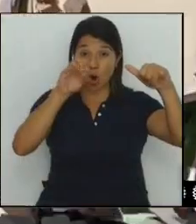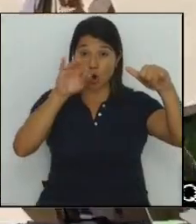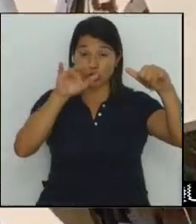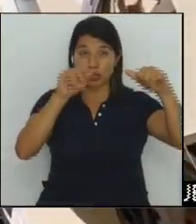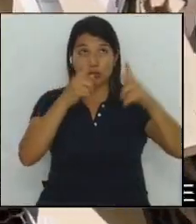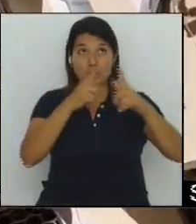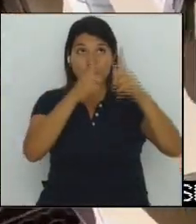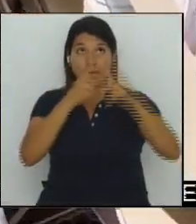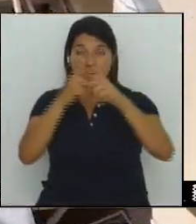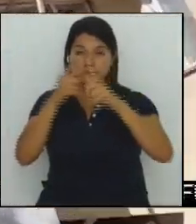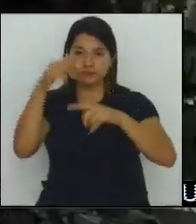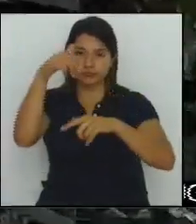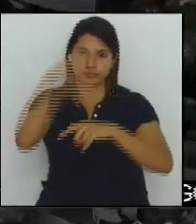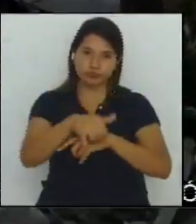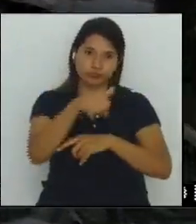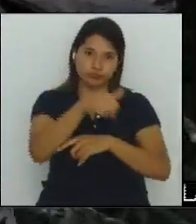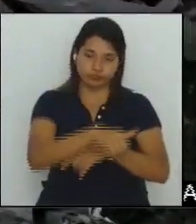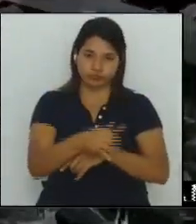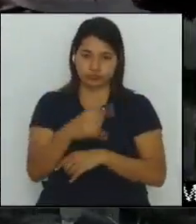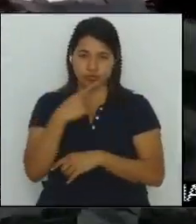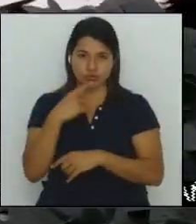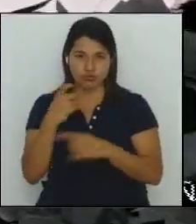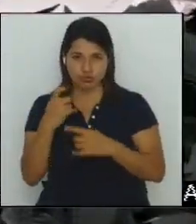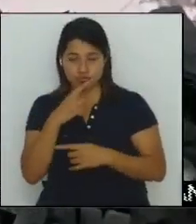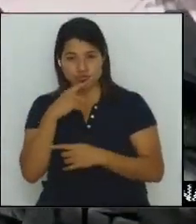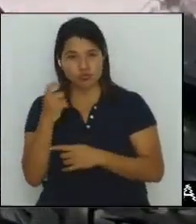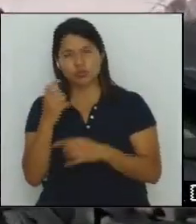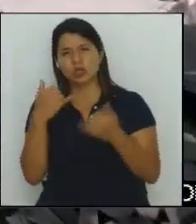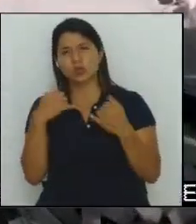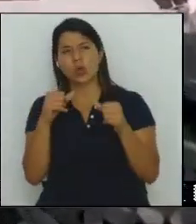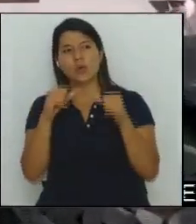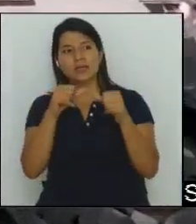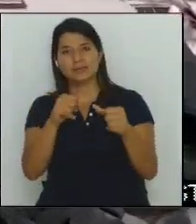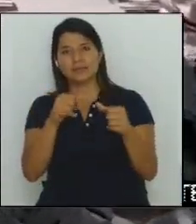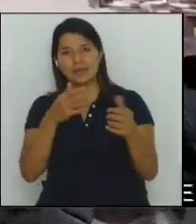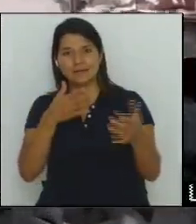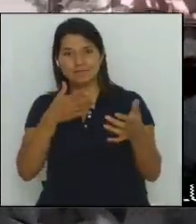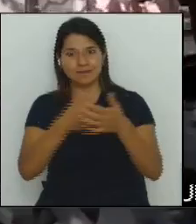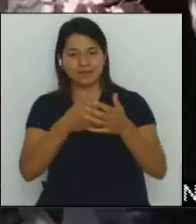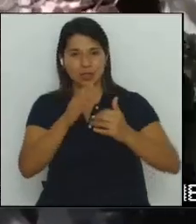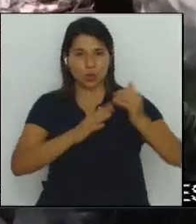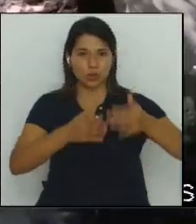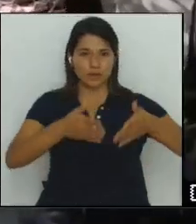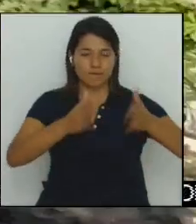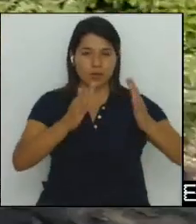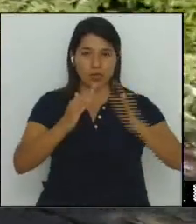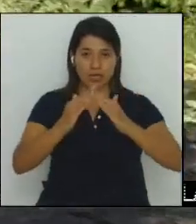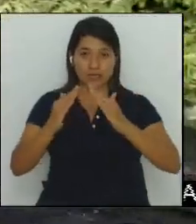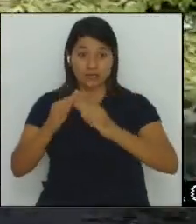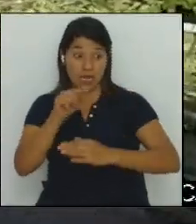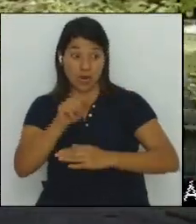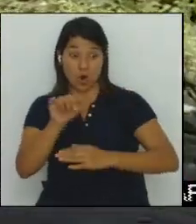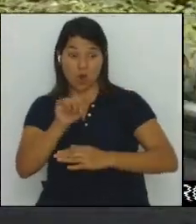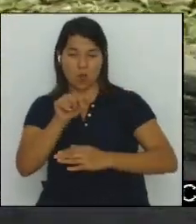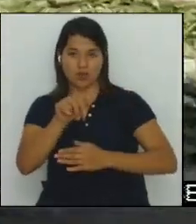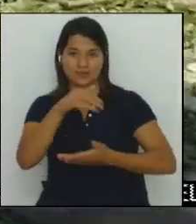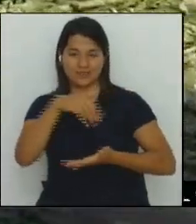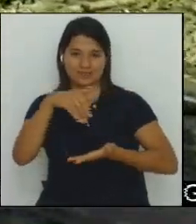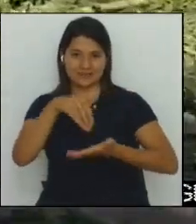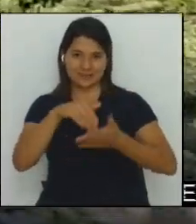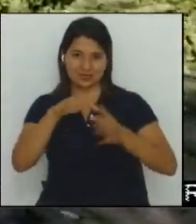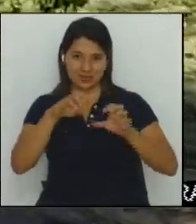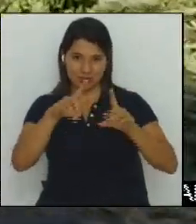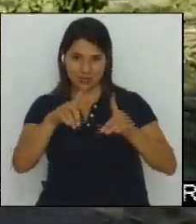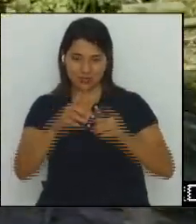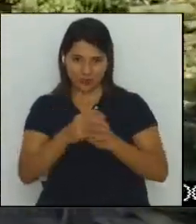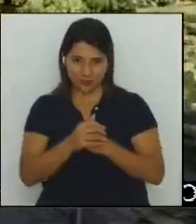rusos siguen alcanzando infraestructuras y edificios en zonas habitadas, como este centro educativo. En Avdiivka, misiles rusos han alcanzado un hospital,